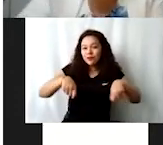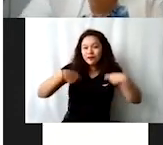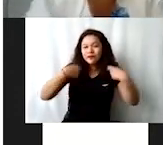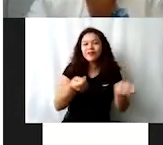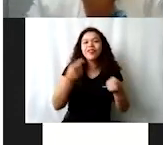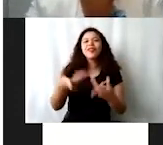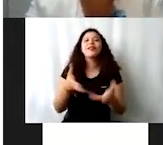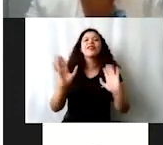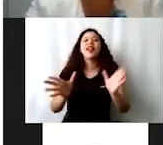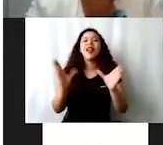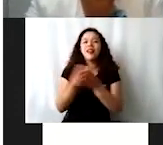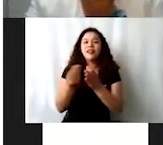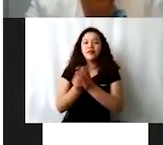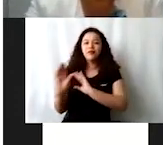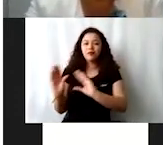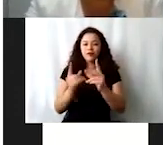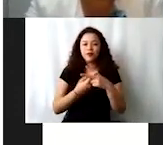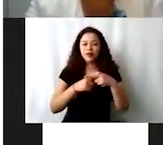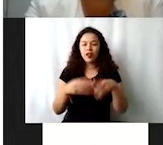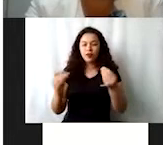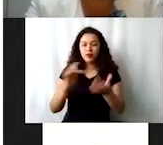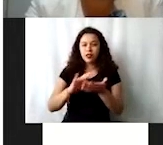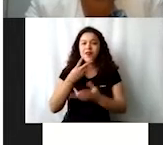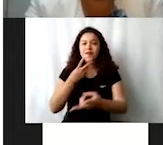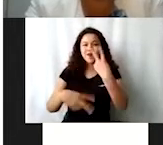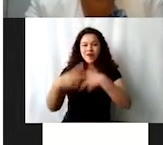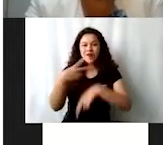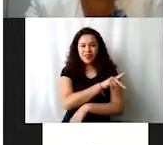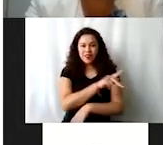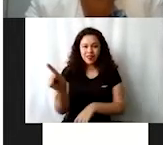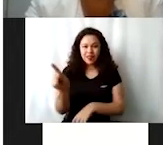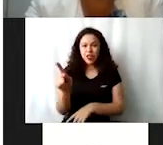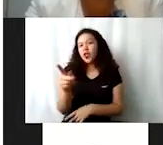nuestra capacitación. Muchísimas gracias y bienvenidas.